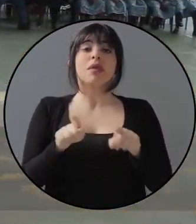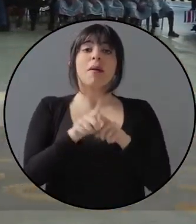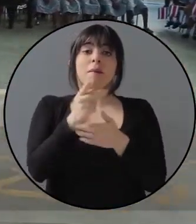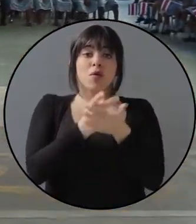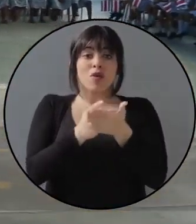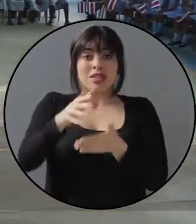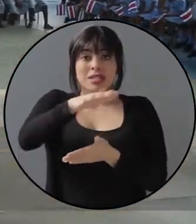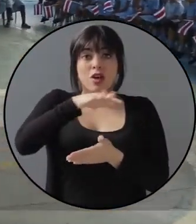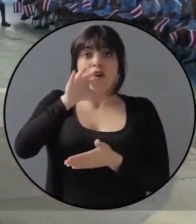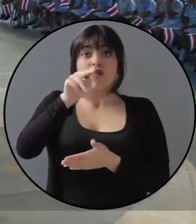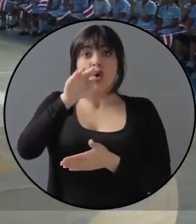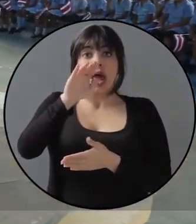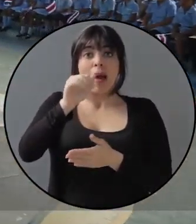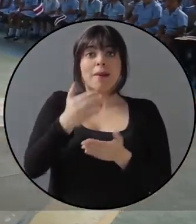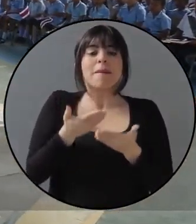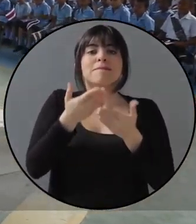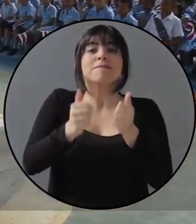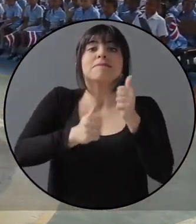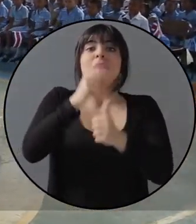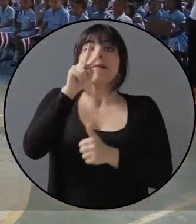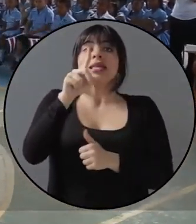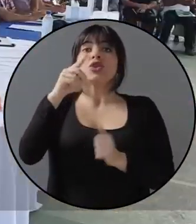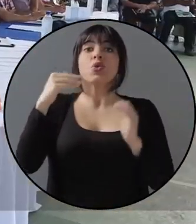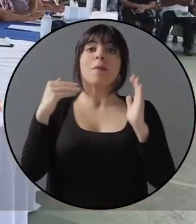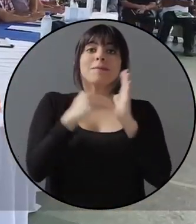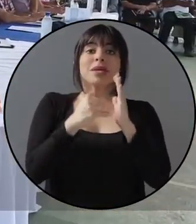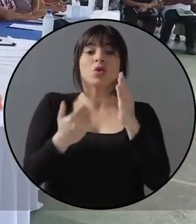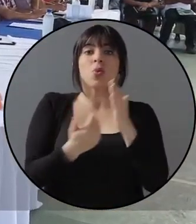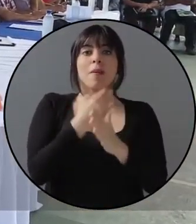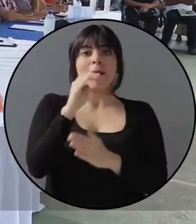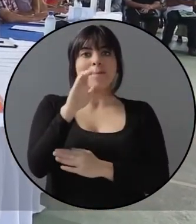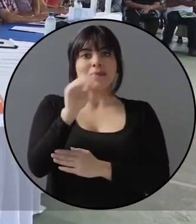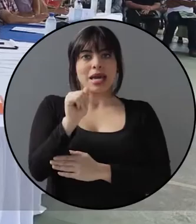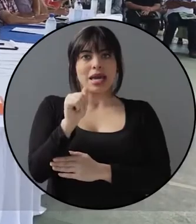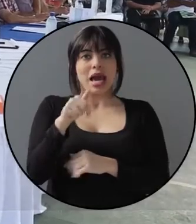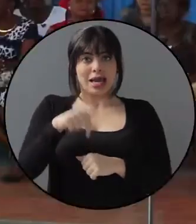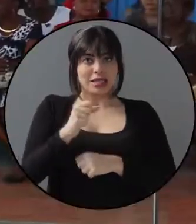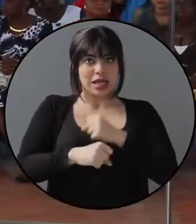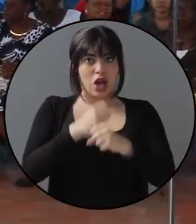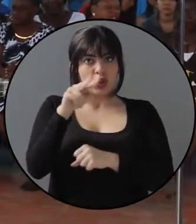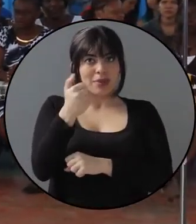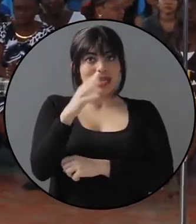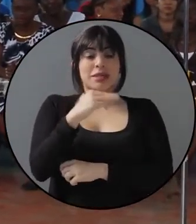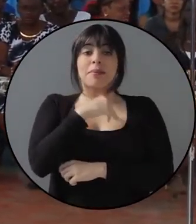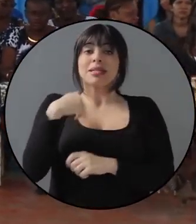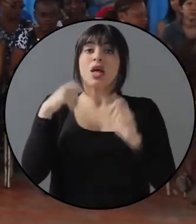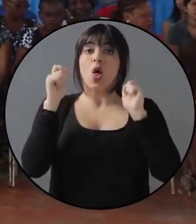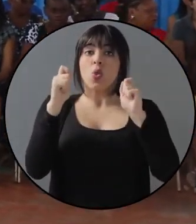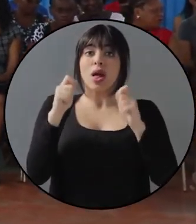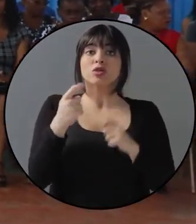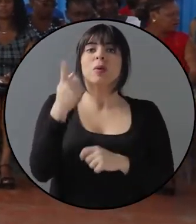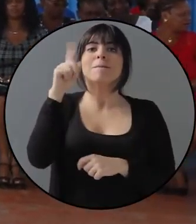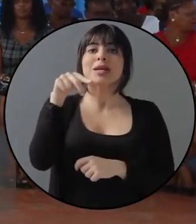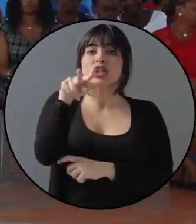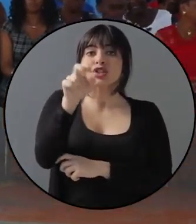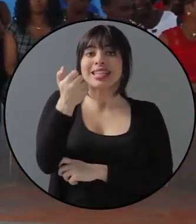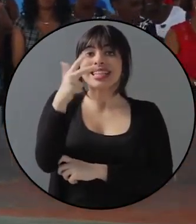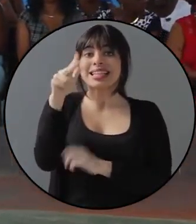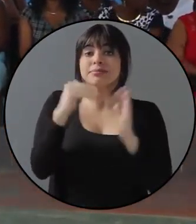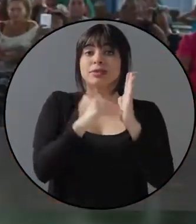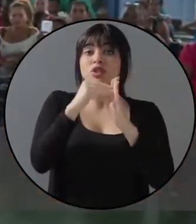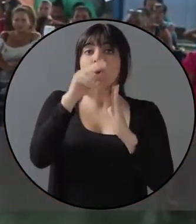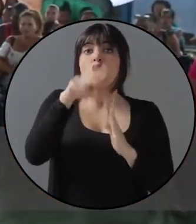la provincia, el FONAVE otorgó más de 21 mil becas nuevas en el 2015 y el Ministerio de Educación ha